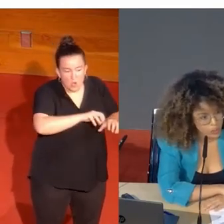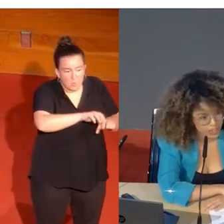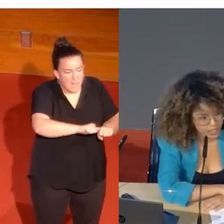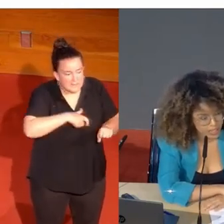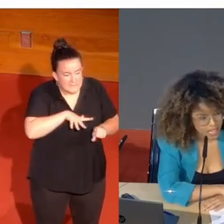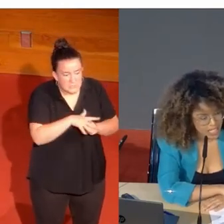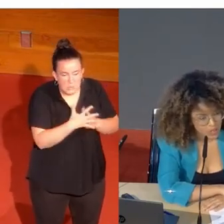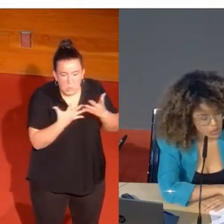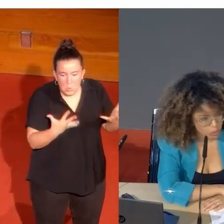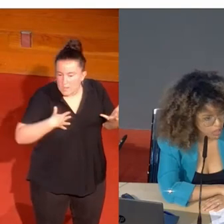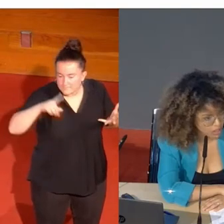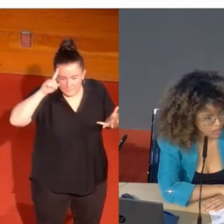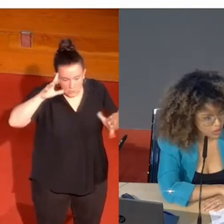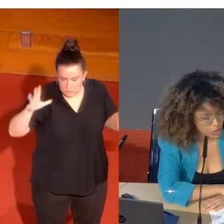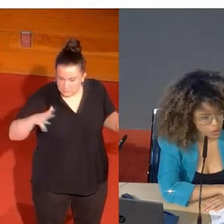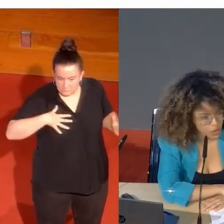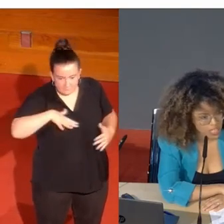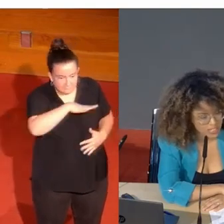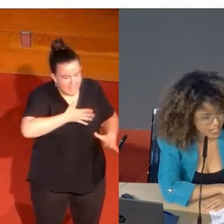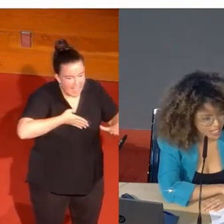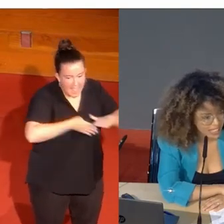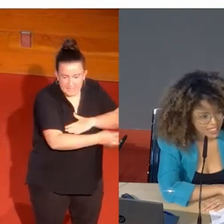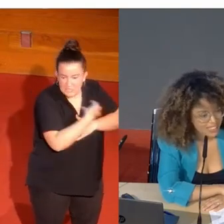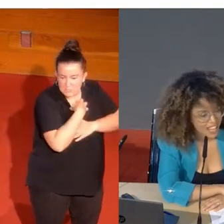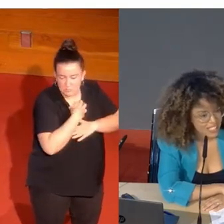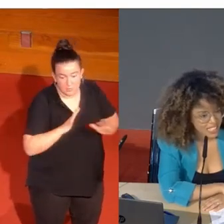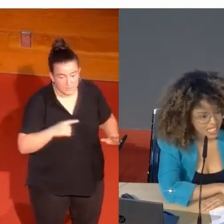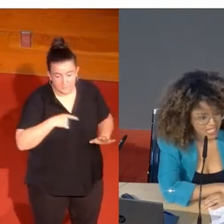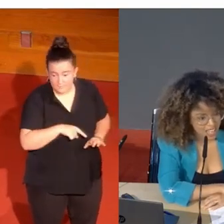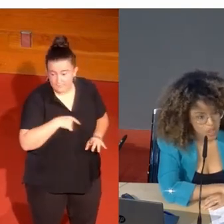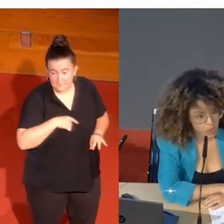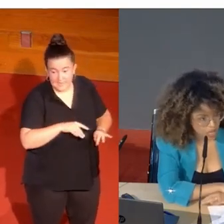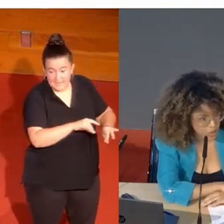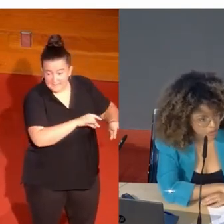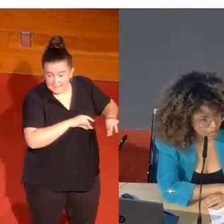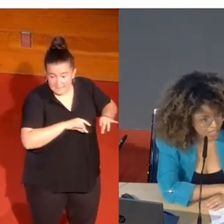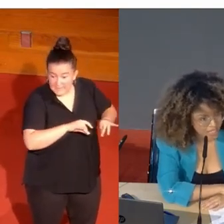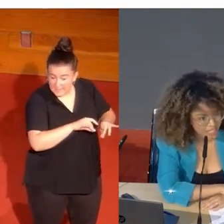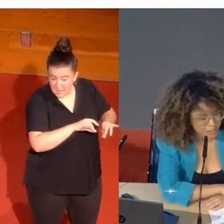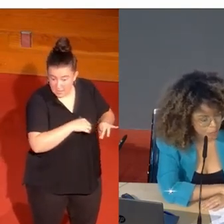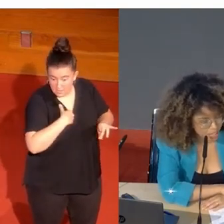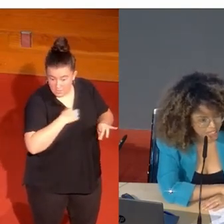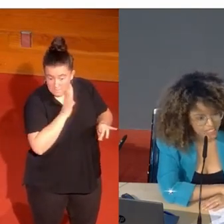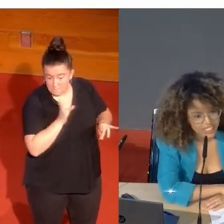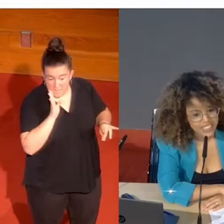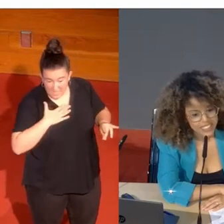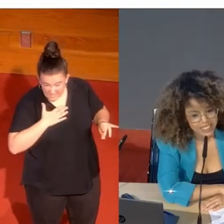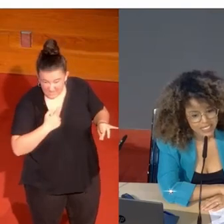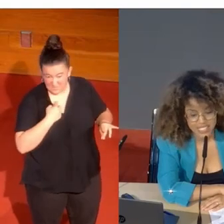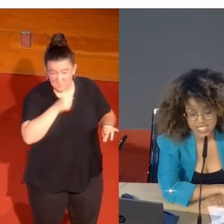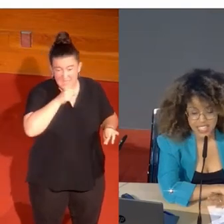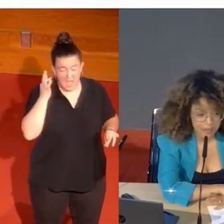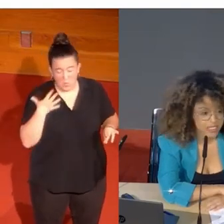al que no se puede al que no se puede acceder No conozco esa tierra de la de la que expulsaron a mi madre a mi abuela